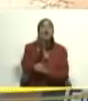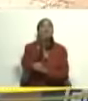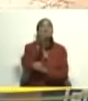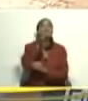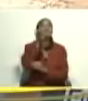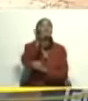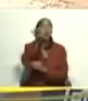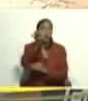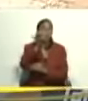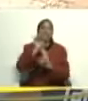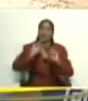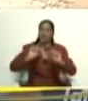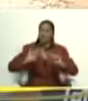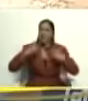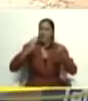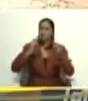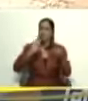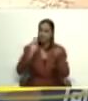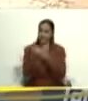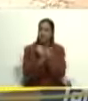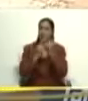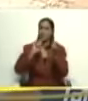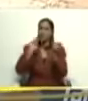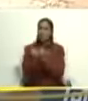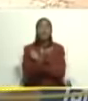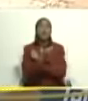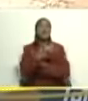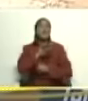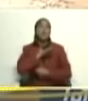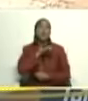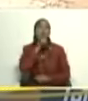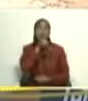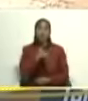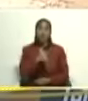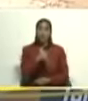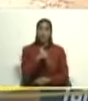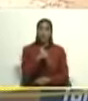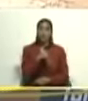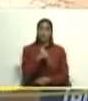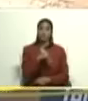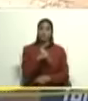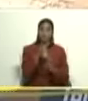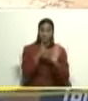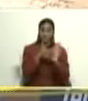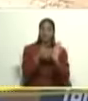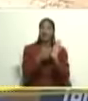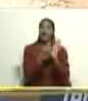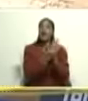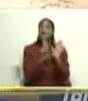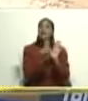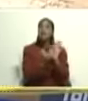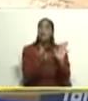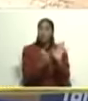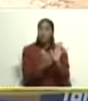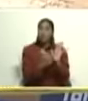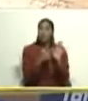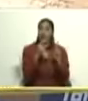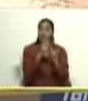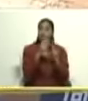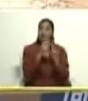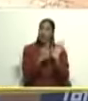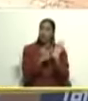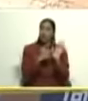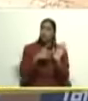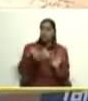aceleración extraordinaria de nuestra historia. En las palabras de Enzo Traverso, soñemos